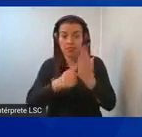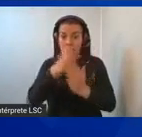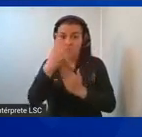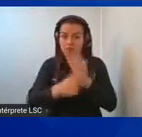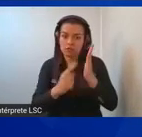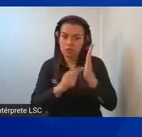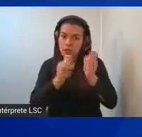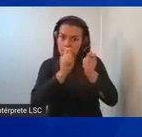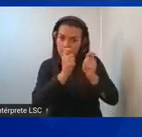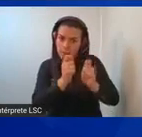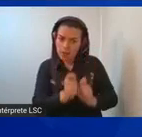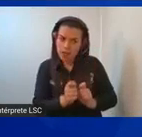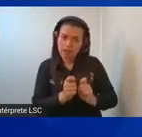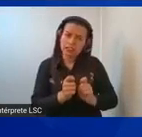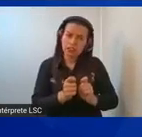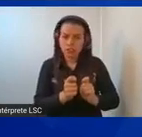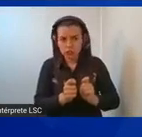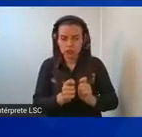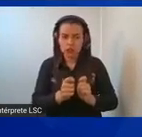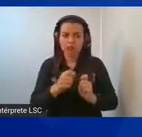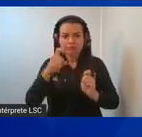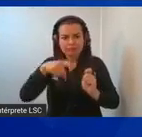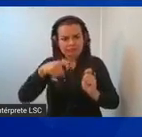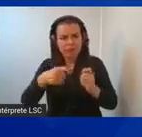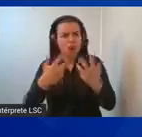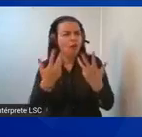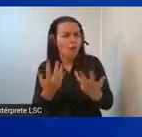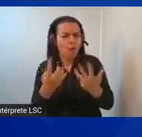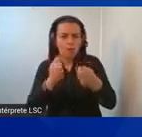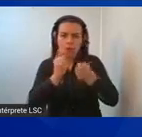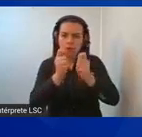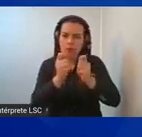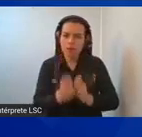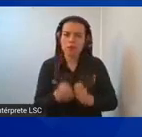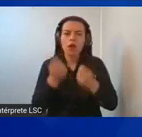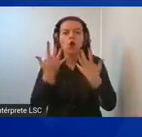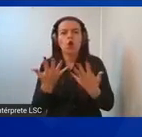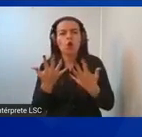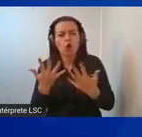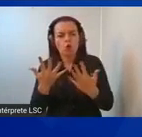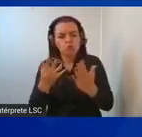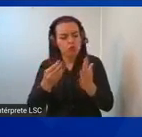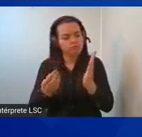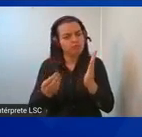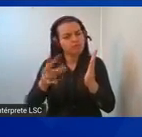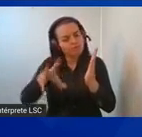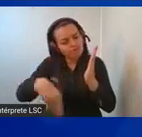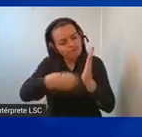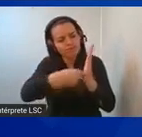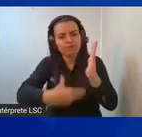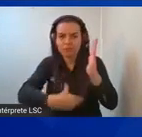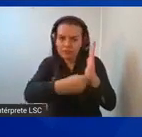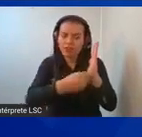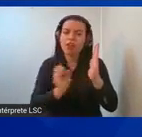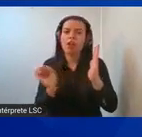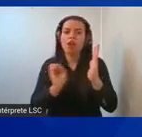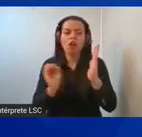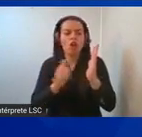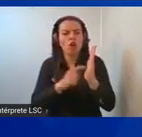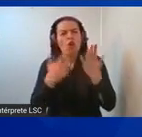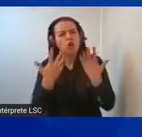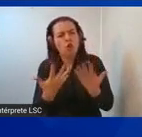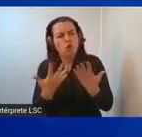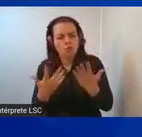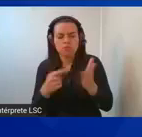consideran pertinentes, cómo se podrían hacer modificaciones o cómo se podrían nutrir o definir o acotar